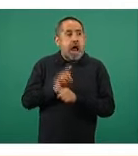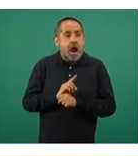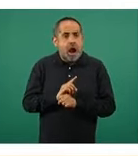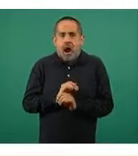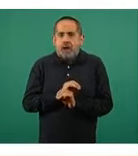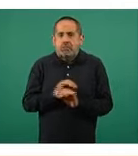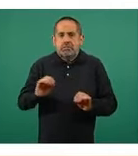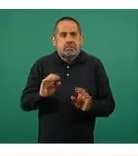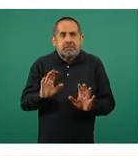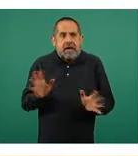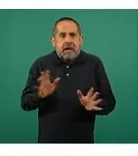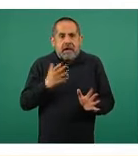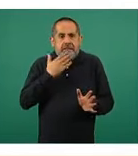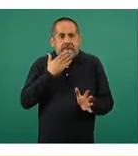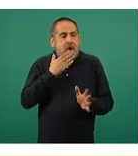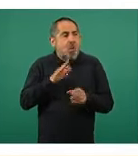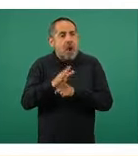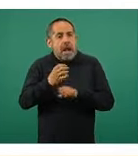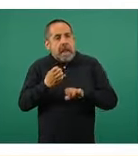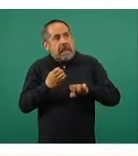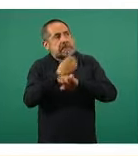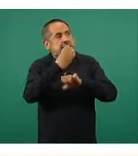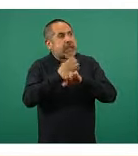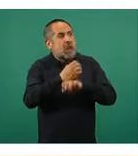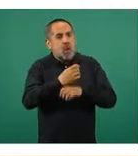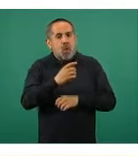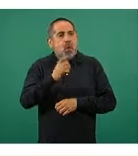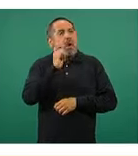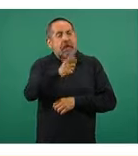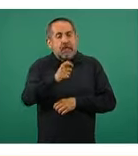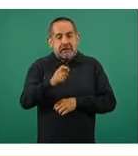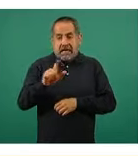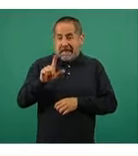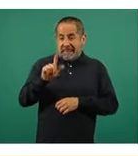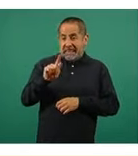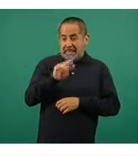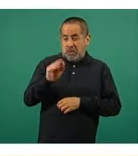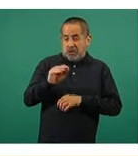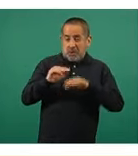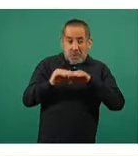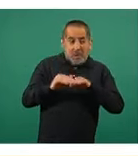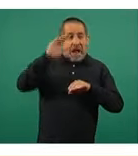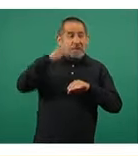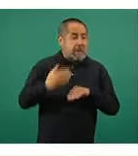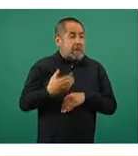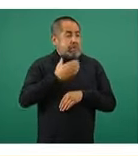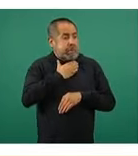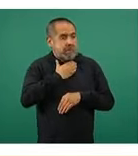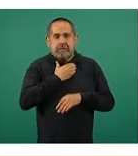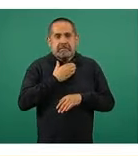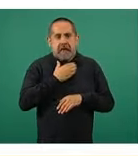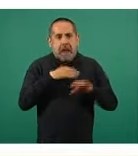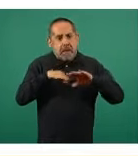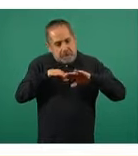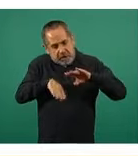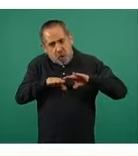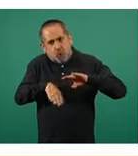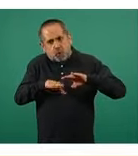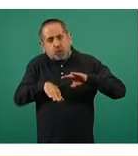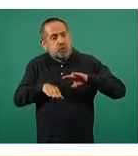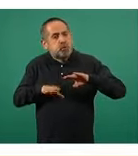no contamos con entidades federativas que presenten arriba del 70% de ocupación. ¿Esto qué significa? Pues significa que las